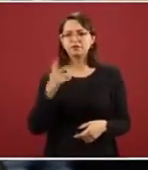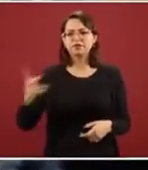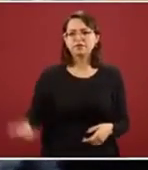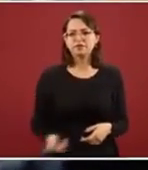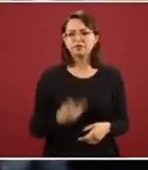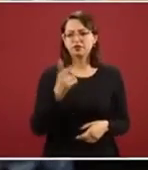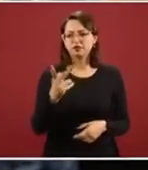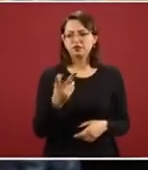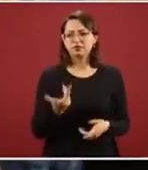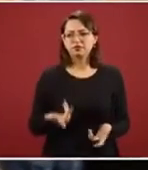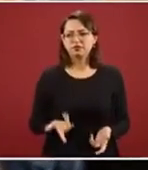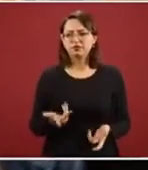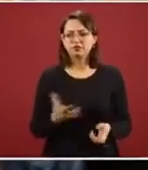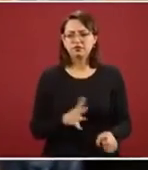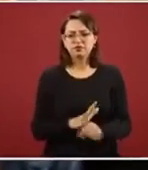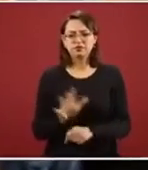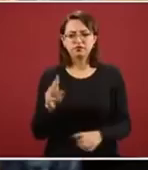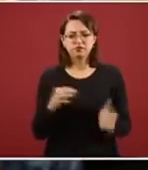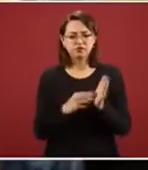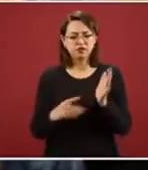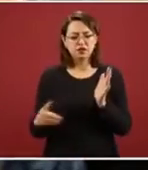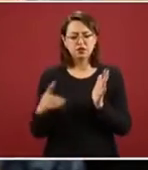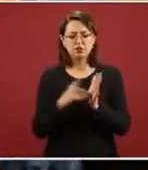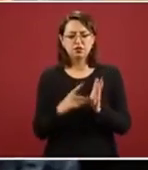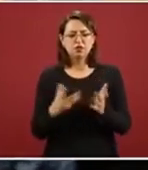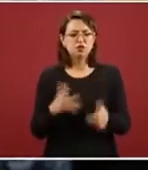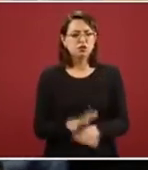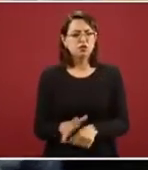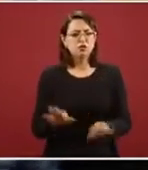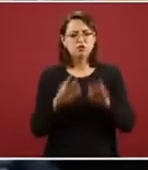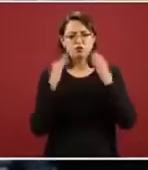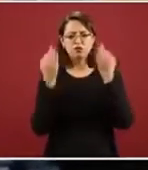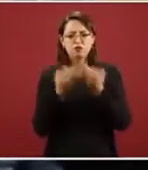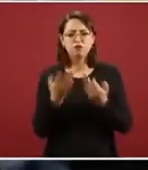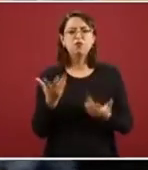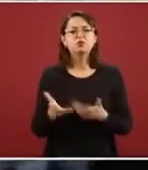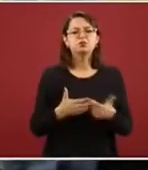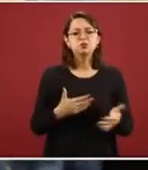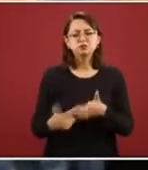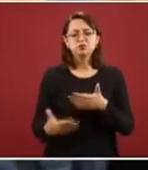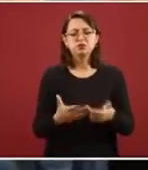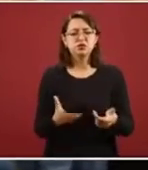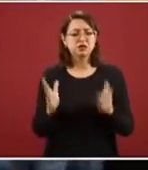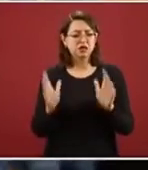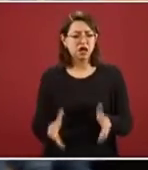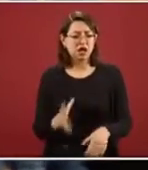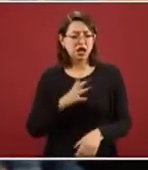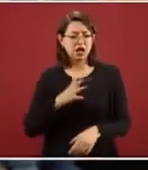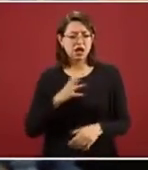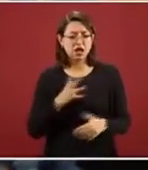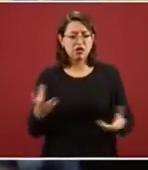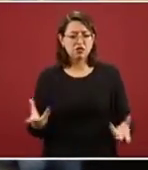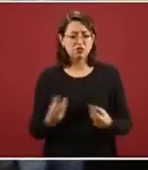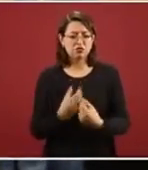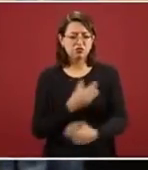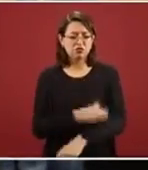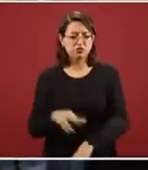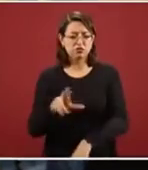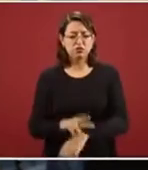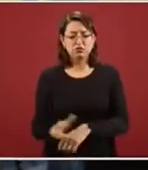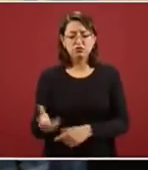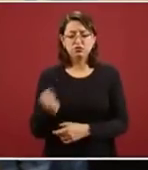concretamente y cuál sería la metodología. Entiendo que incluso se han ido innovando y si está en coordinación con la academia al